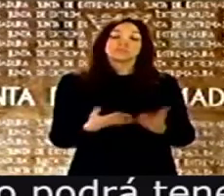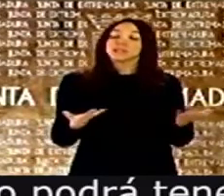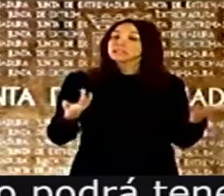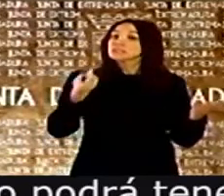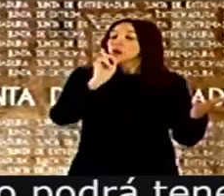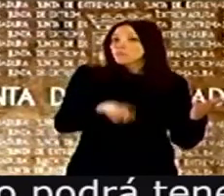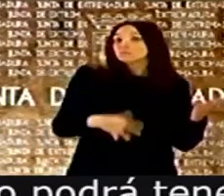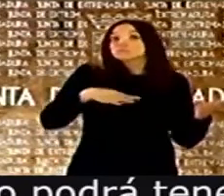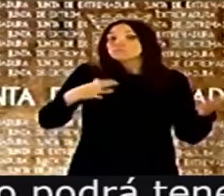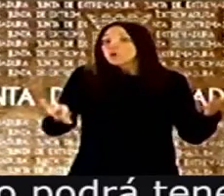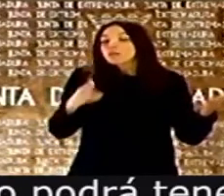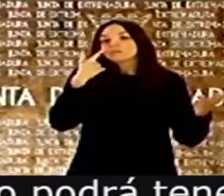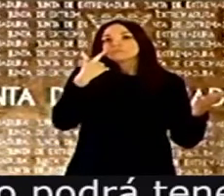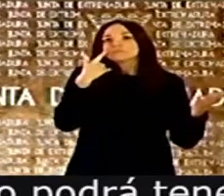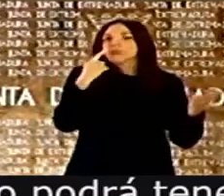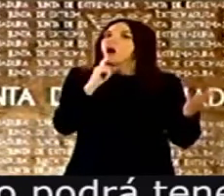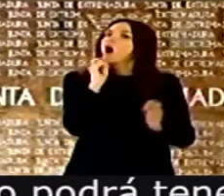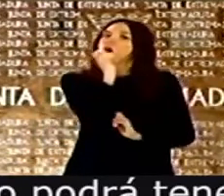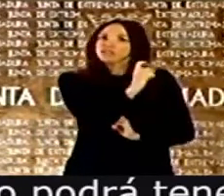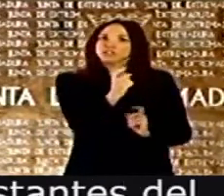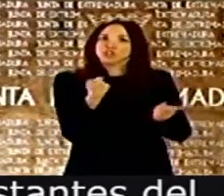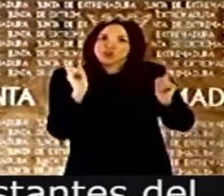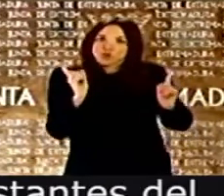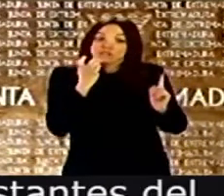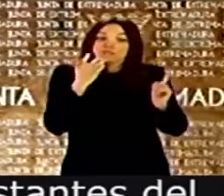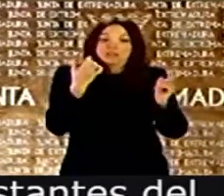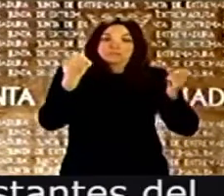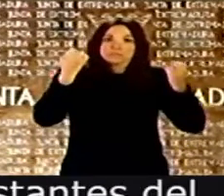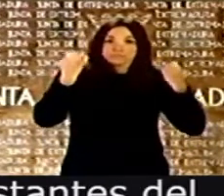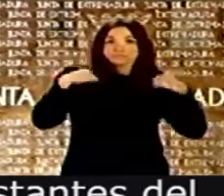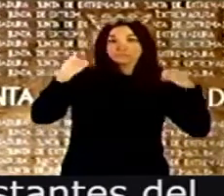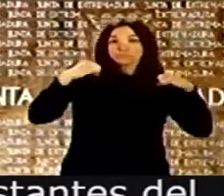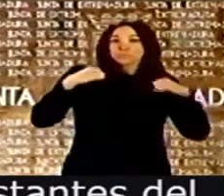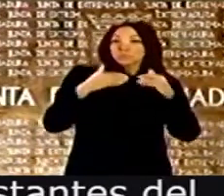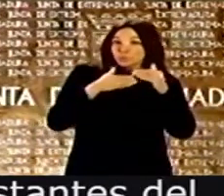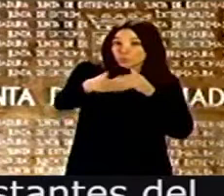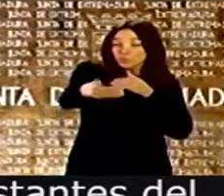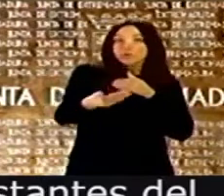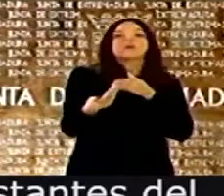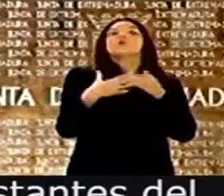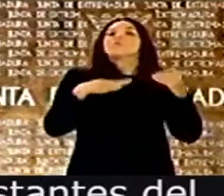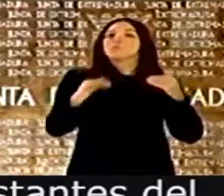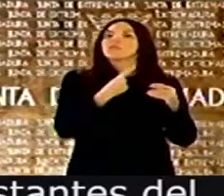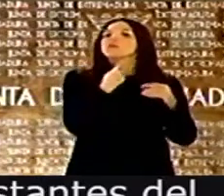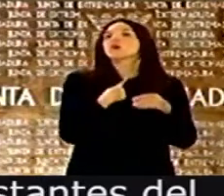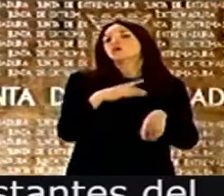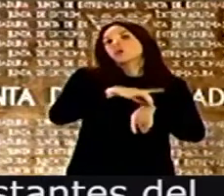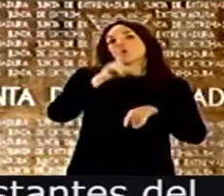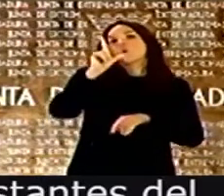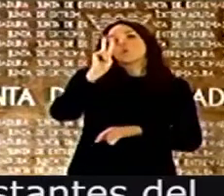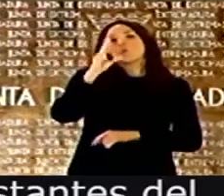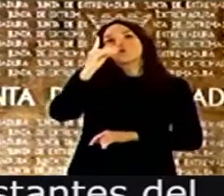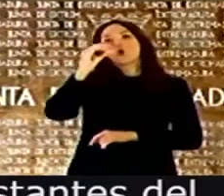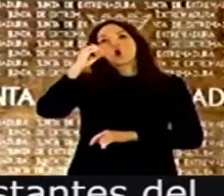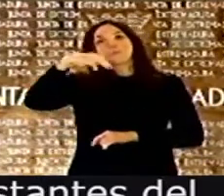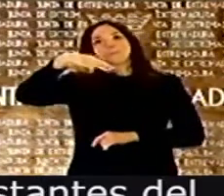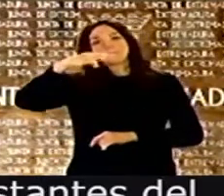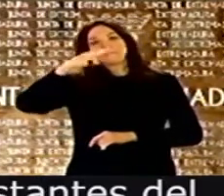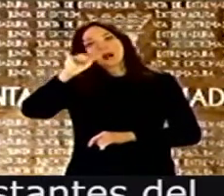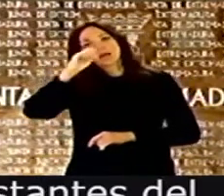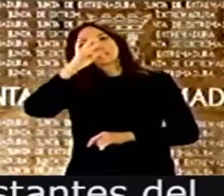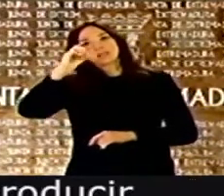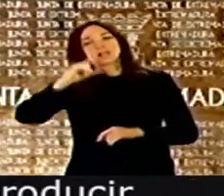práctica puede producir ludopatía. Deberá promover los mecanismos de prohibición en equipaciones, instalaciones, patrocinios o similares